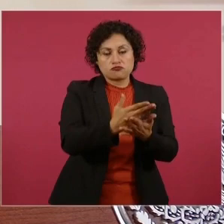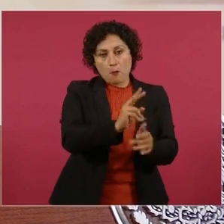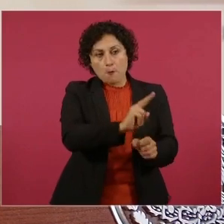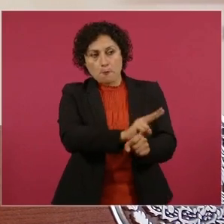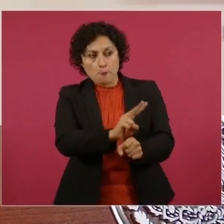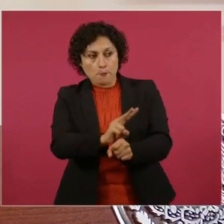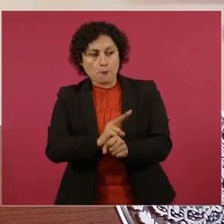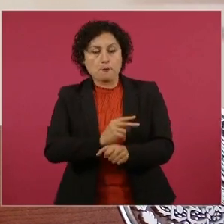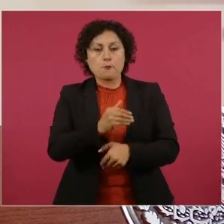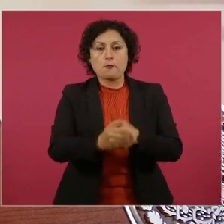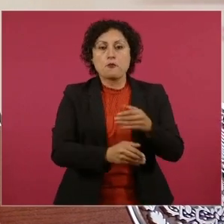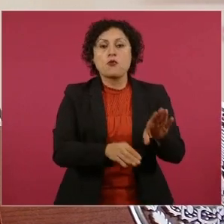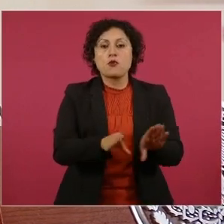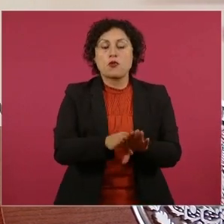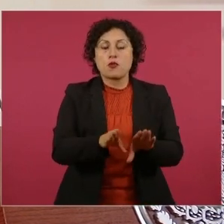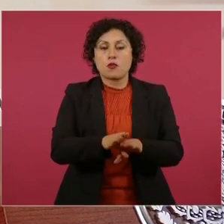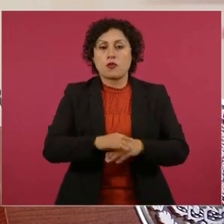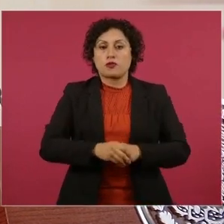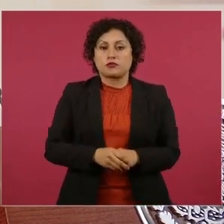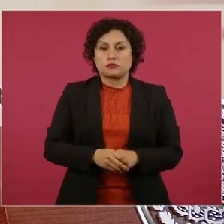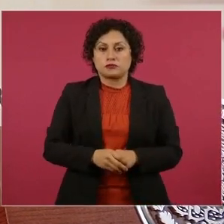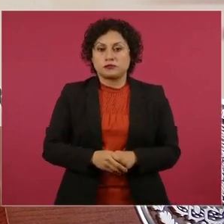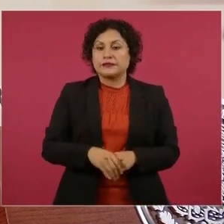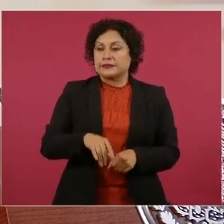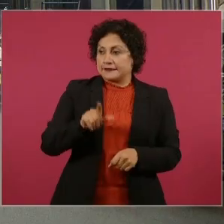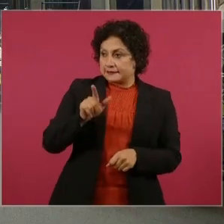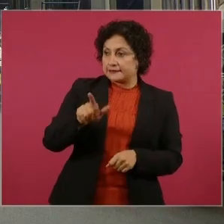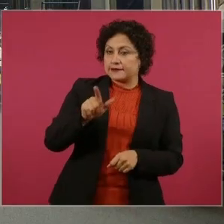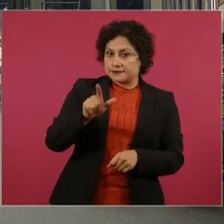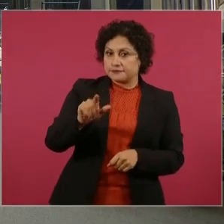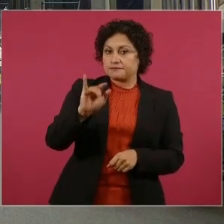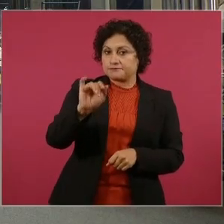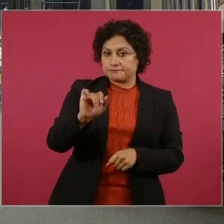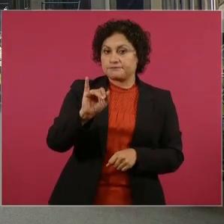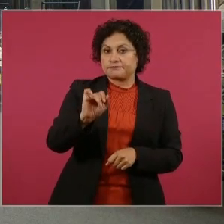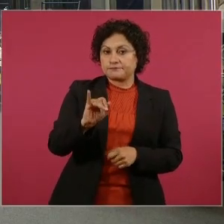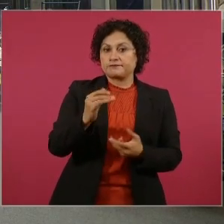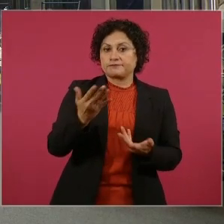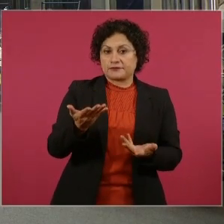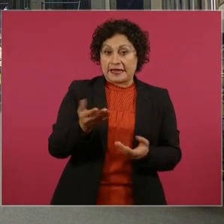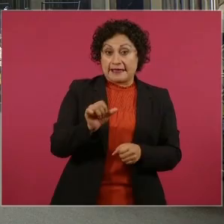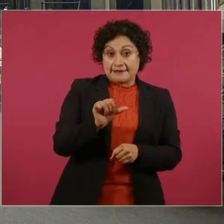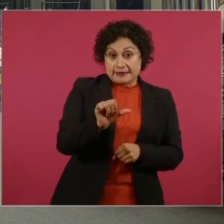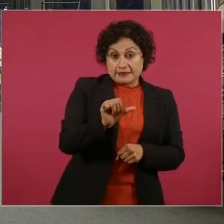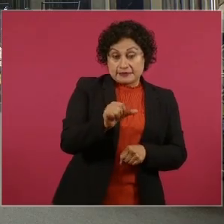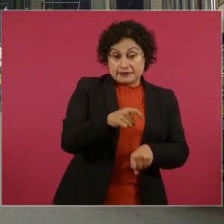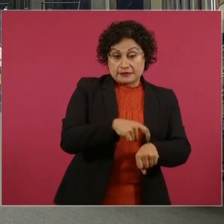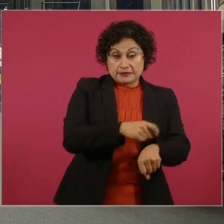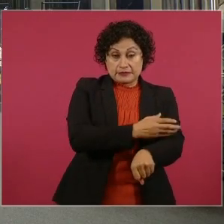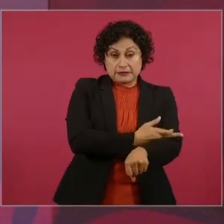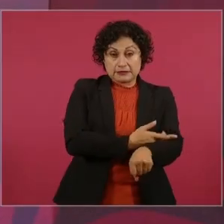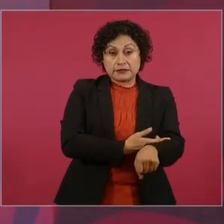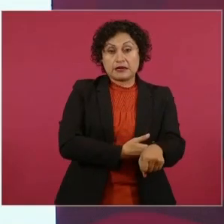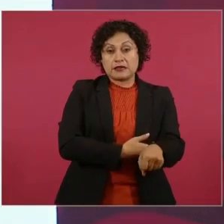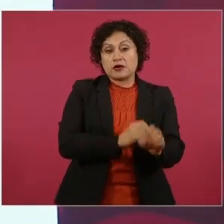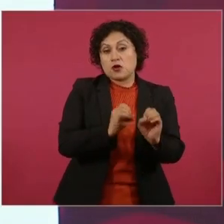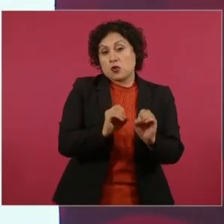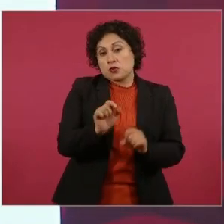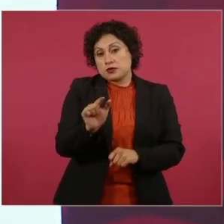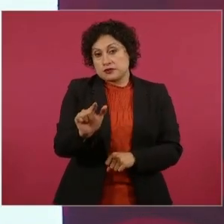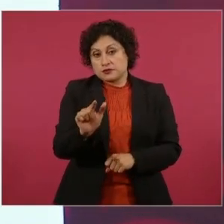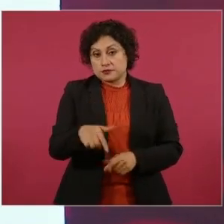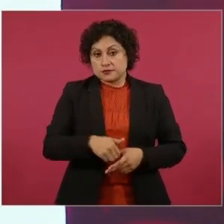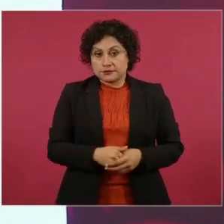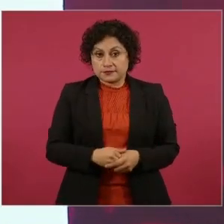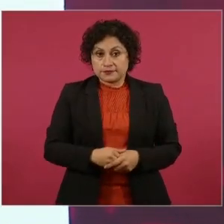Avance ser el 17 el 17 ya sea el mismo 16 en la tarde o el